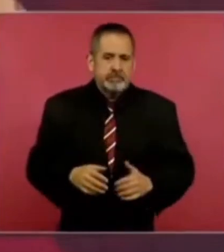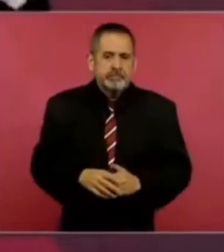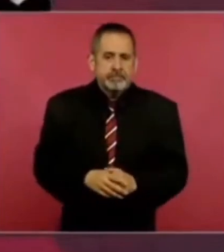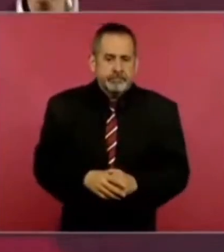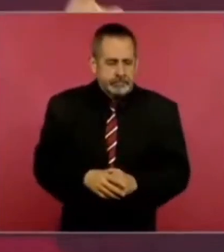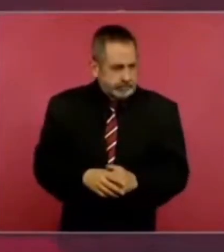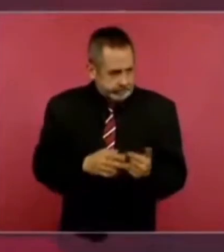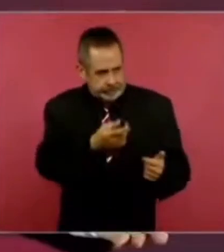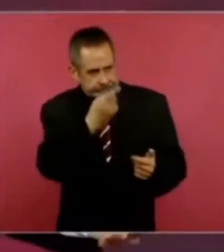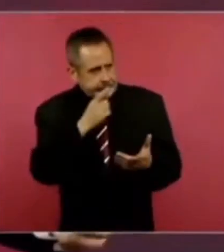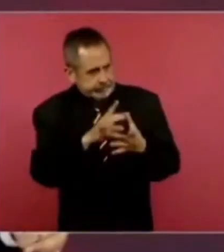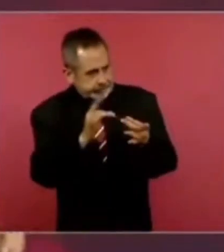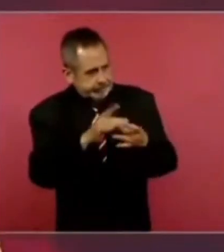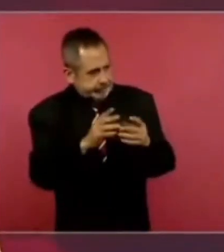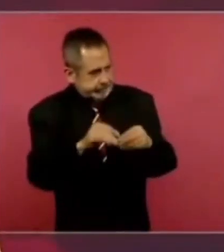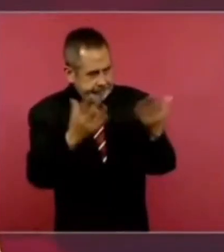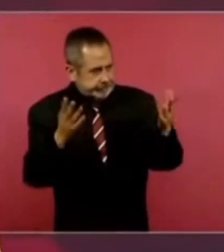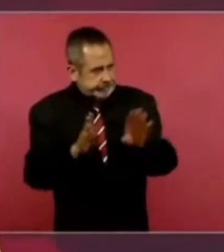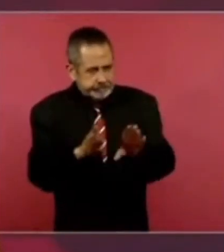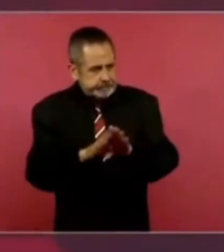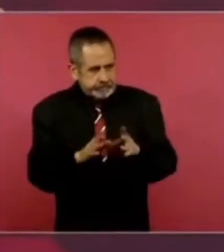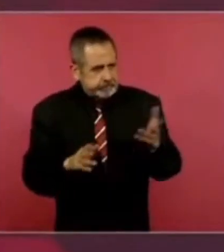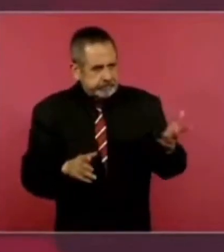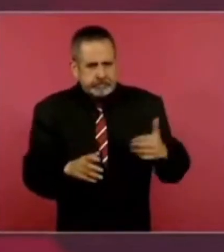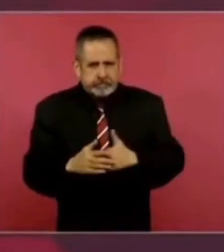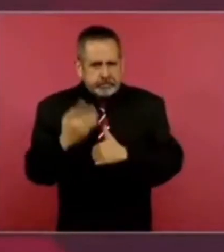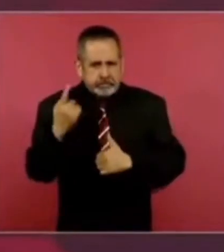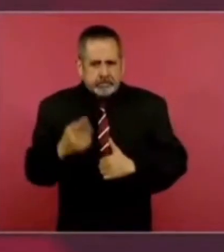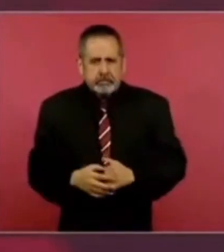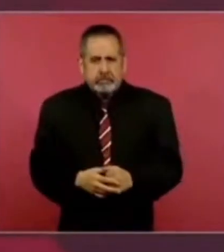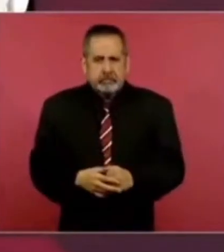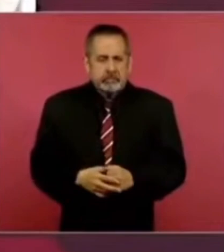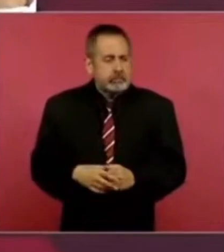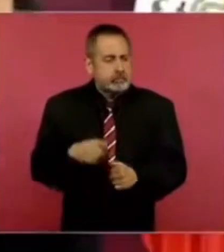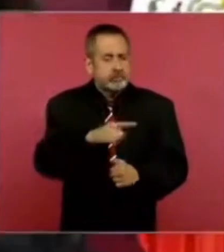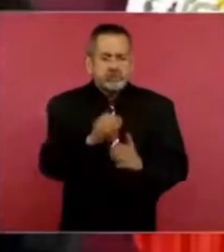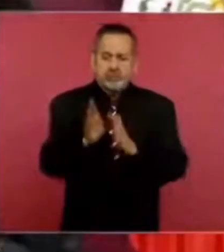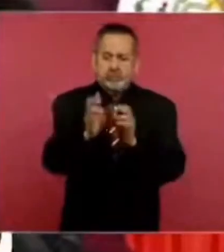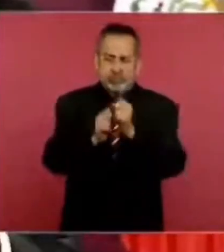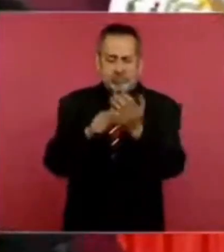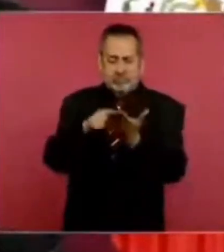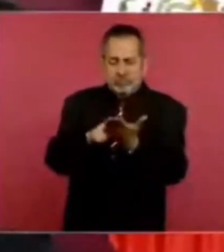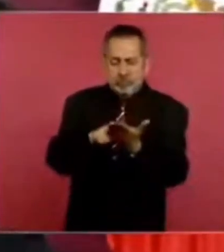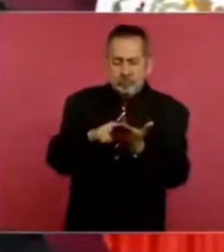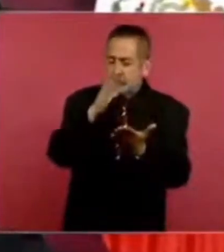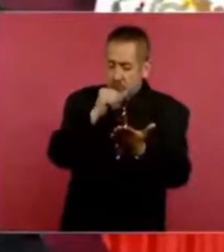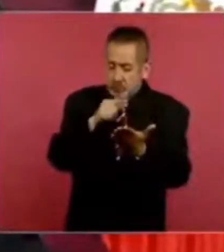A ver, que nos expliquen por qué violan la Constitución